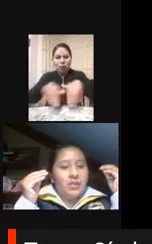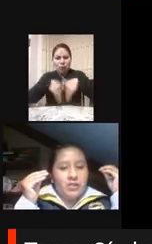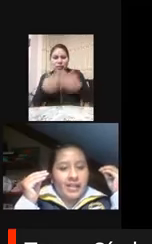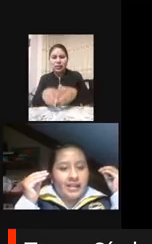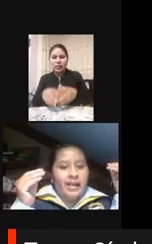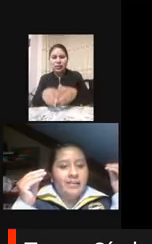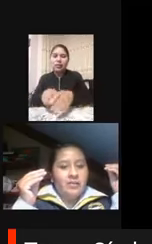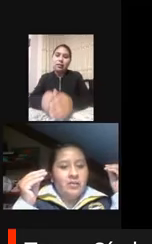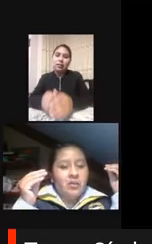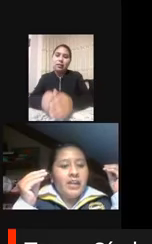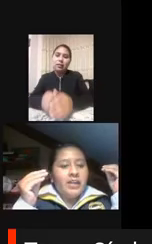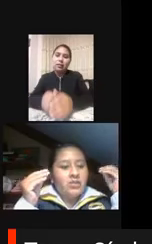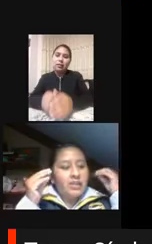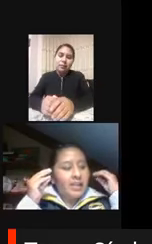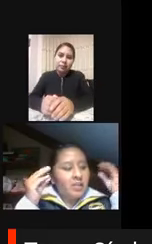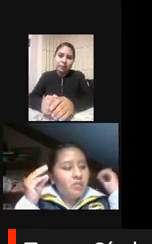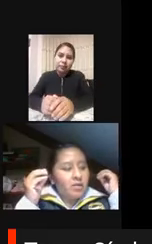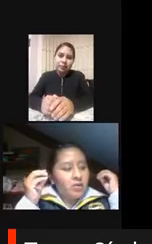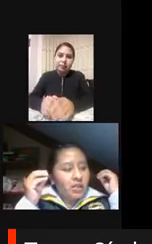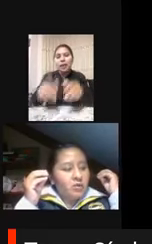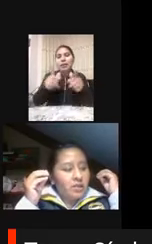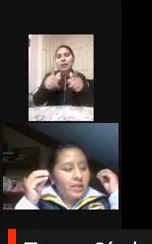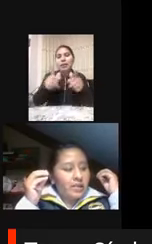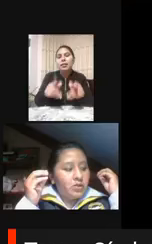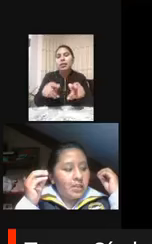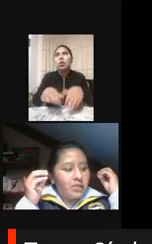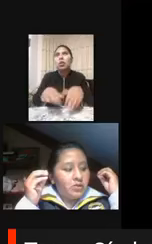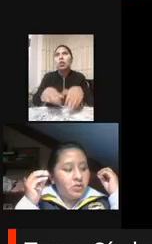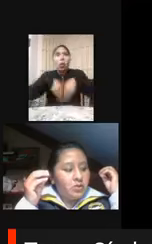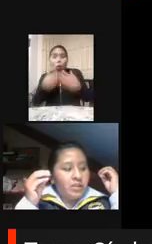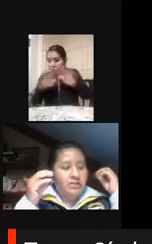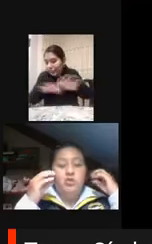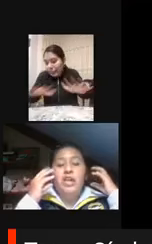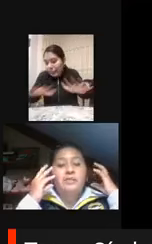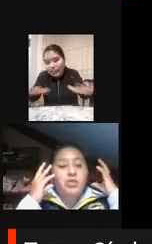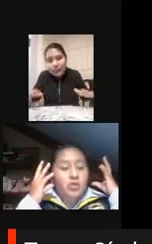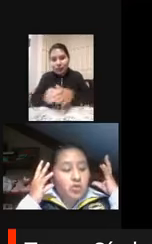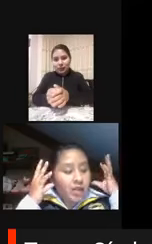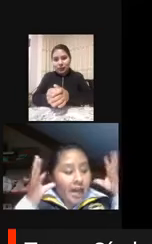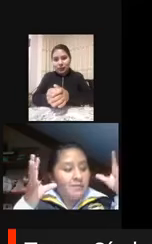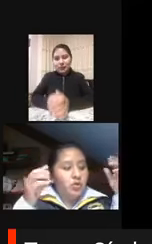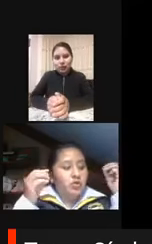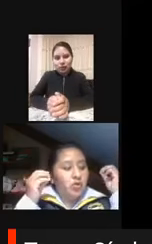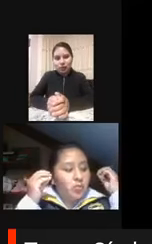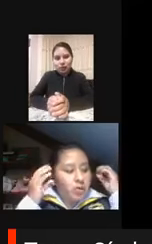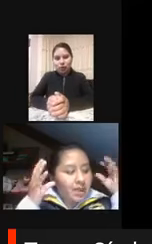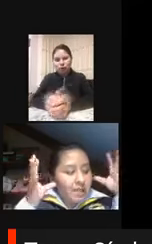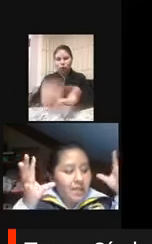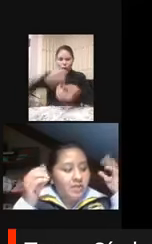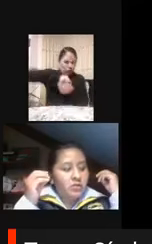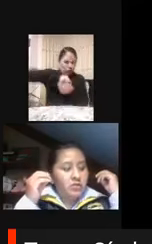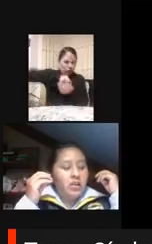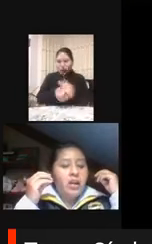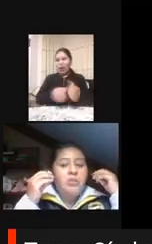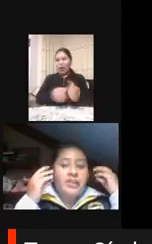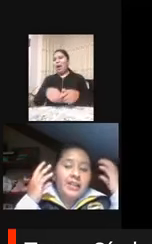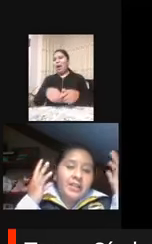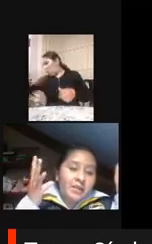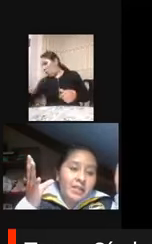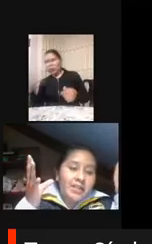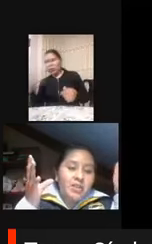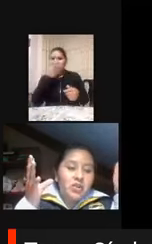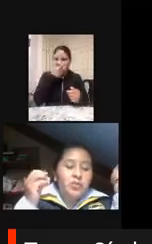de la personalidad, ¿no? Entonces, hay que tomar muy en cuenta esto de la conducta, sus cambios, su comportamiento, ¿no?